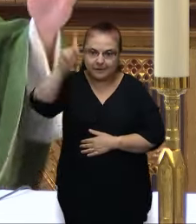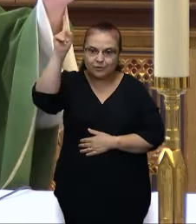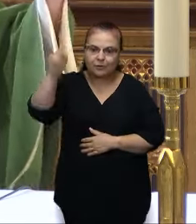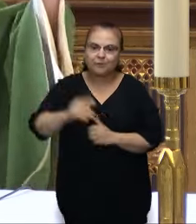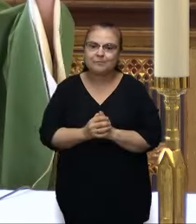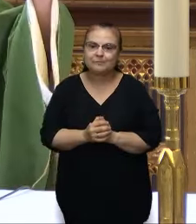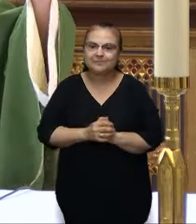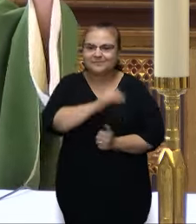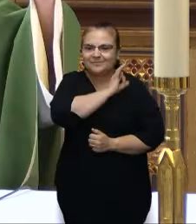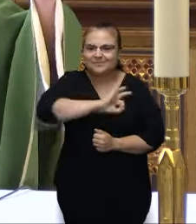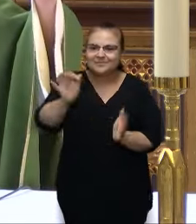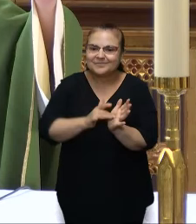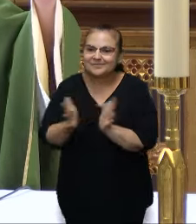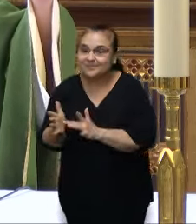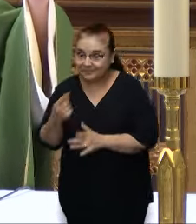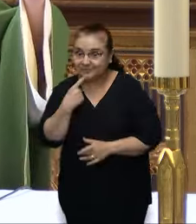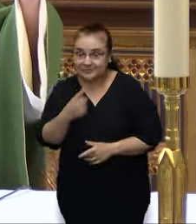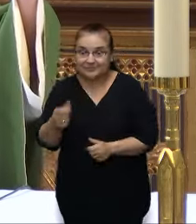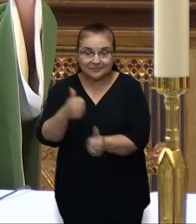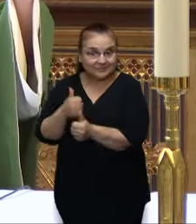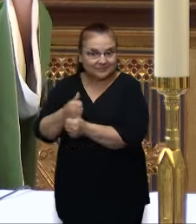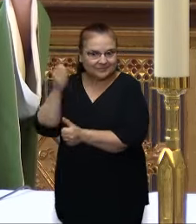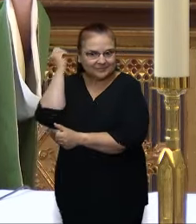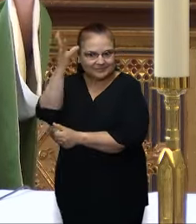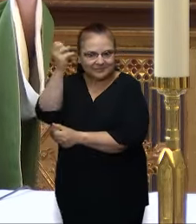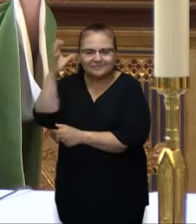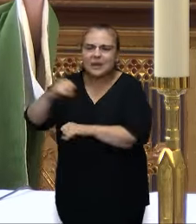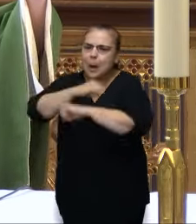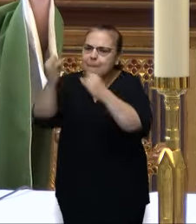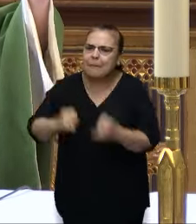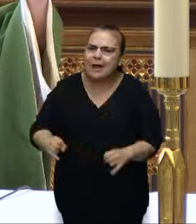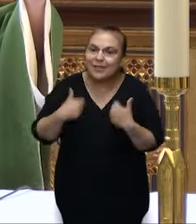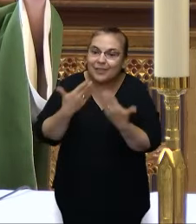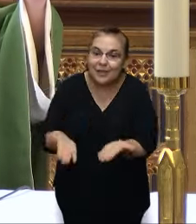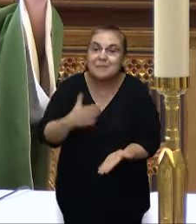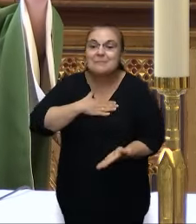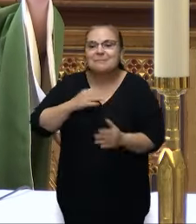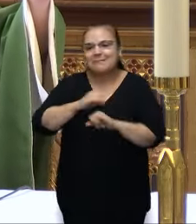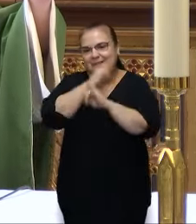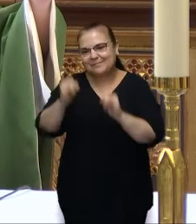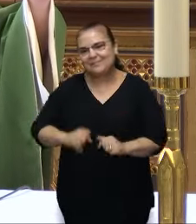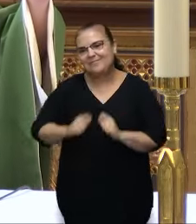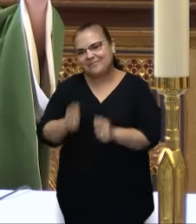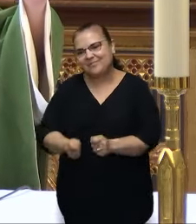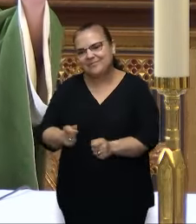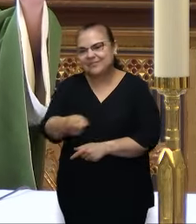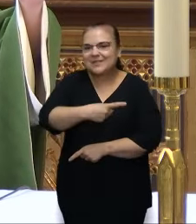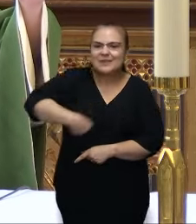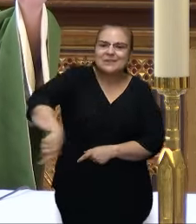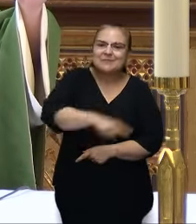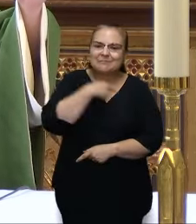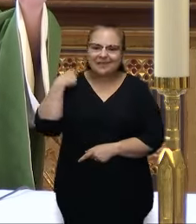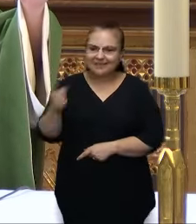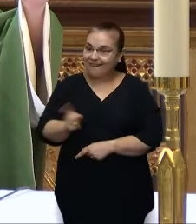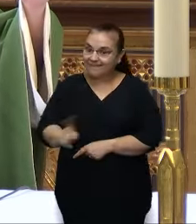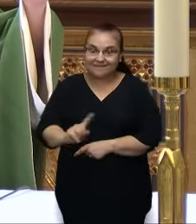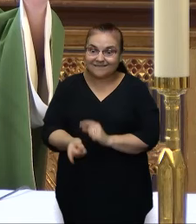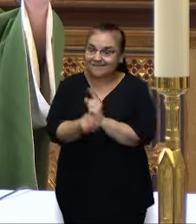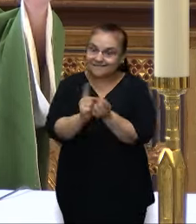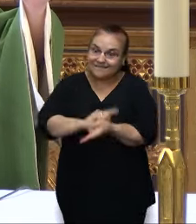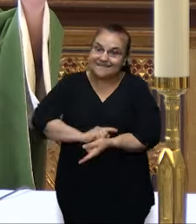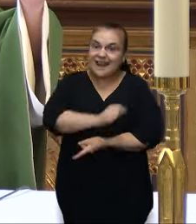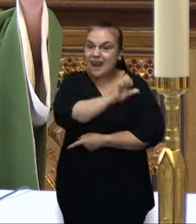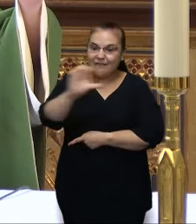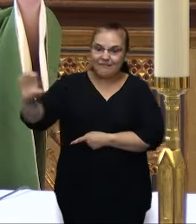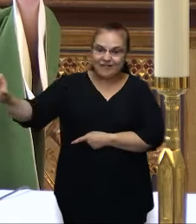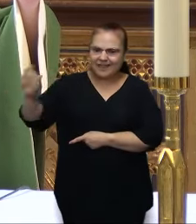Jesucristo señor Jesucristo que dijiste a tus Apóstoles laaz os Paz os doy no tengas en cuenta nuestros pecados sino la fe